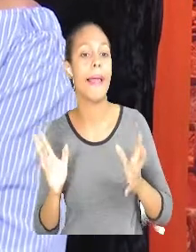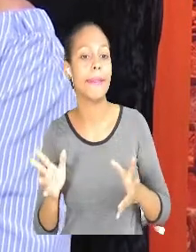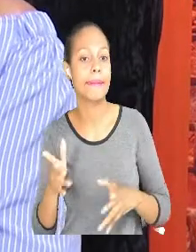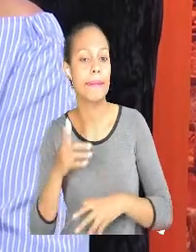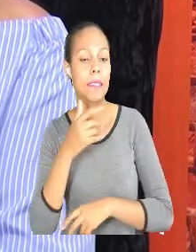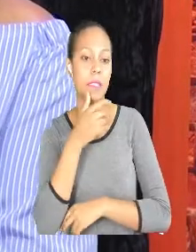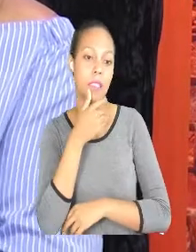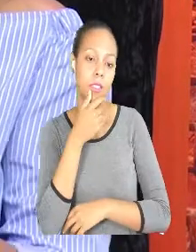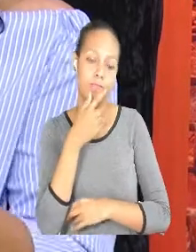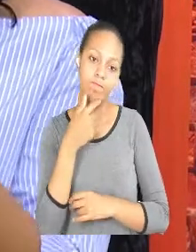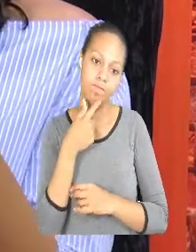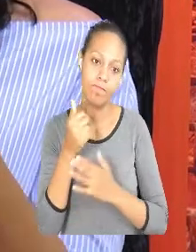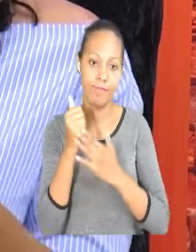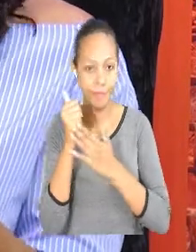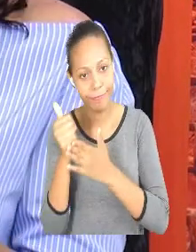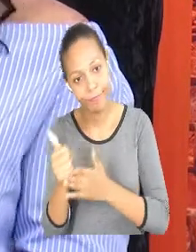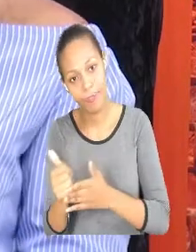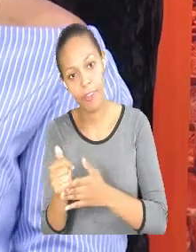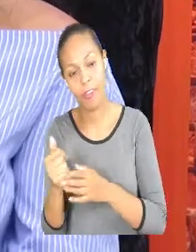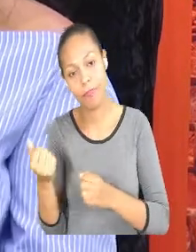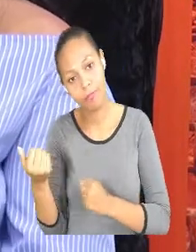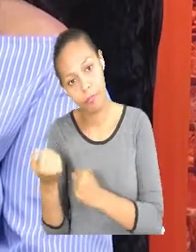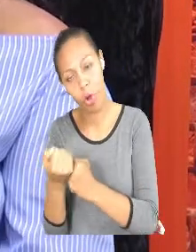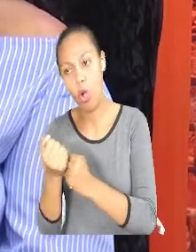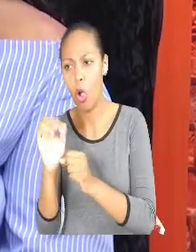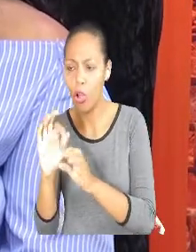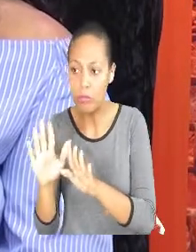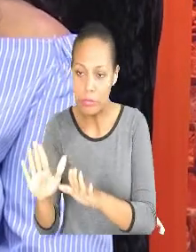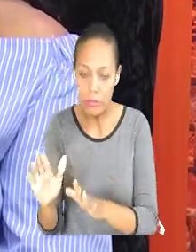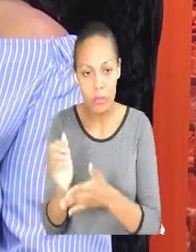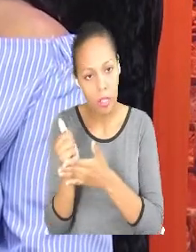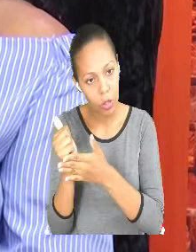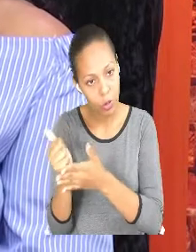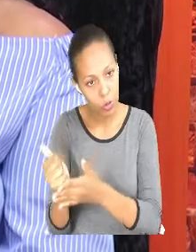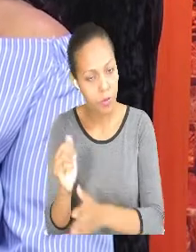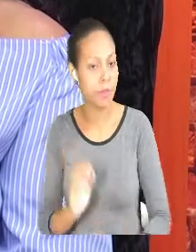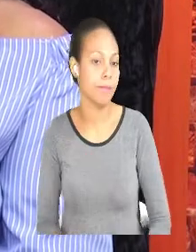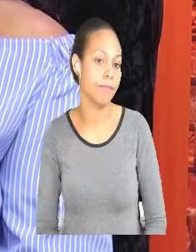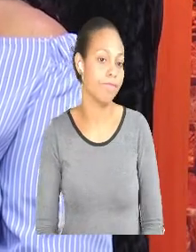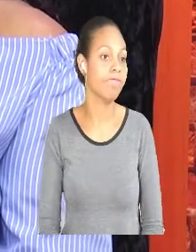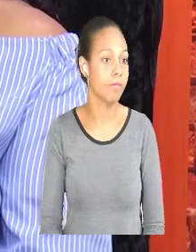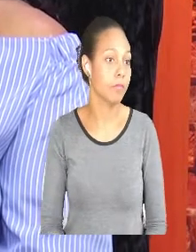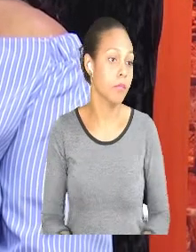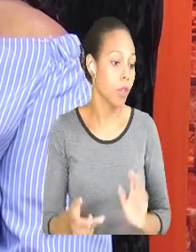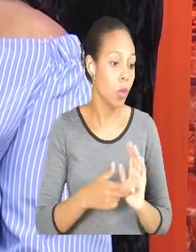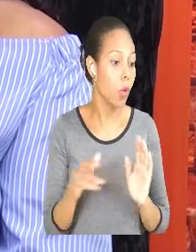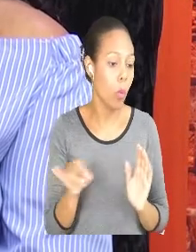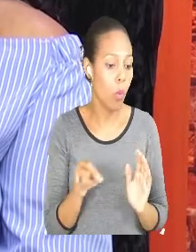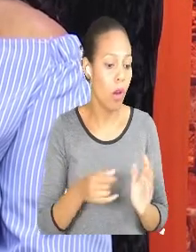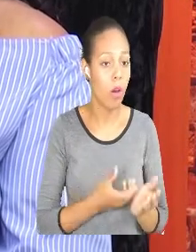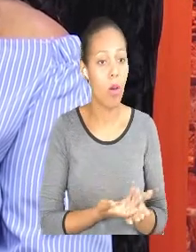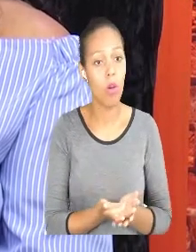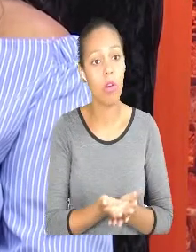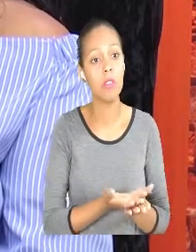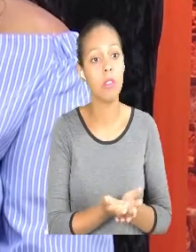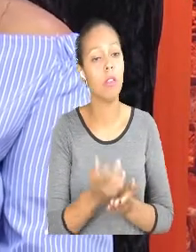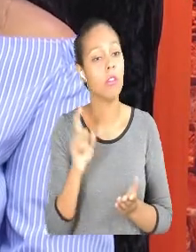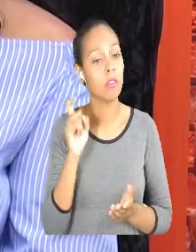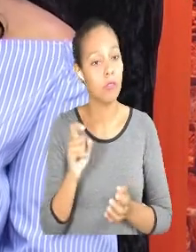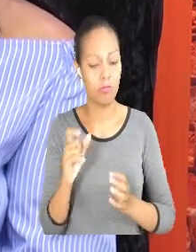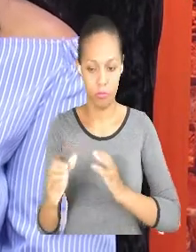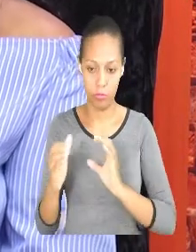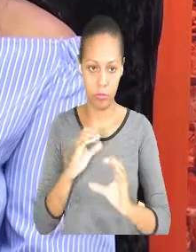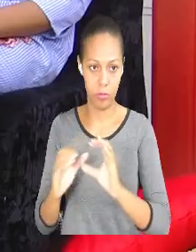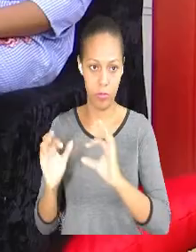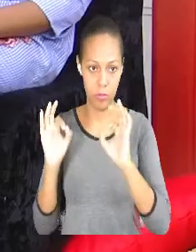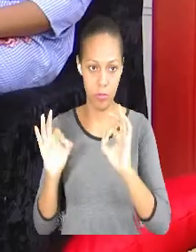cómo brindarles apoyo o disminuir algún conflicto con esa persona. Entonces, uno de los tips fundamentales para tener una comunicación asertiva es